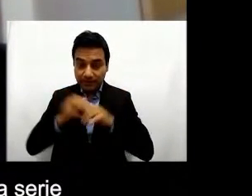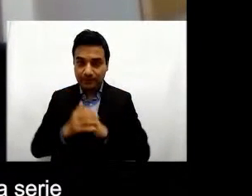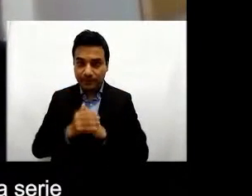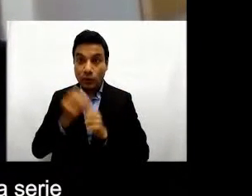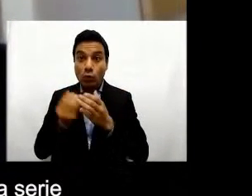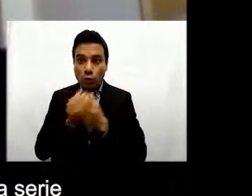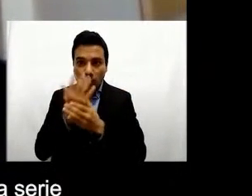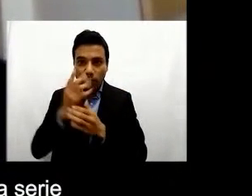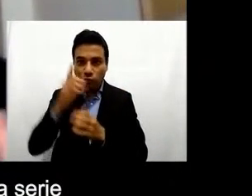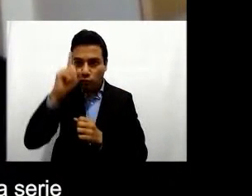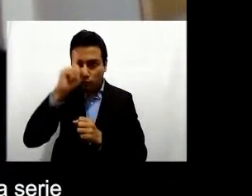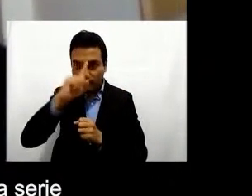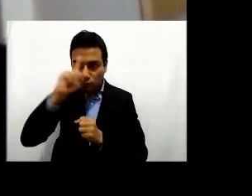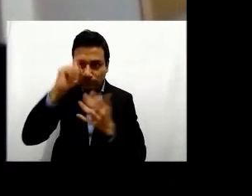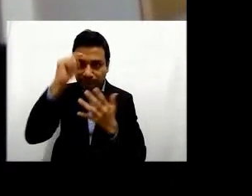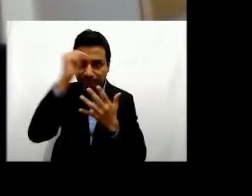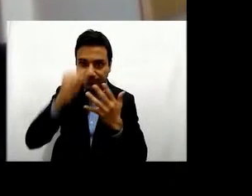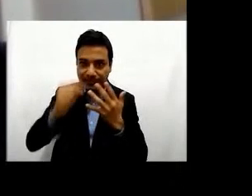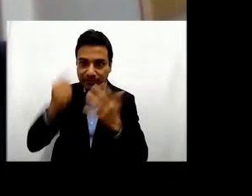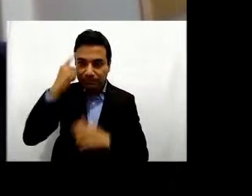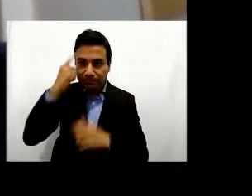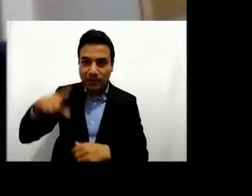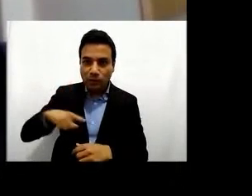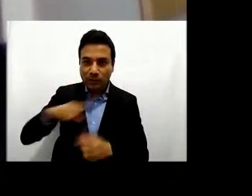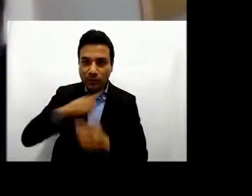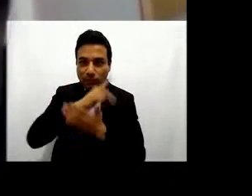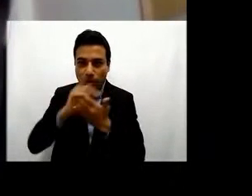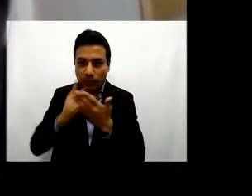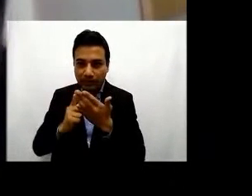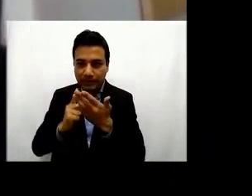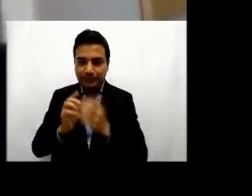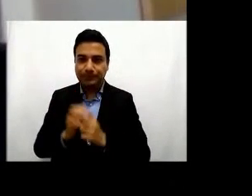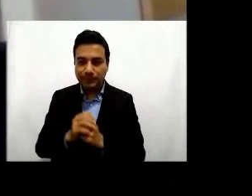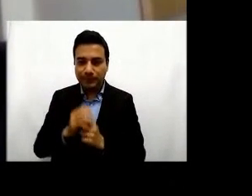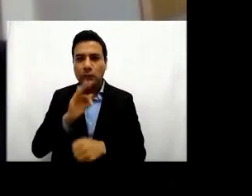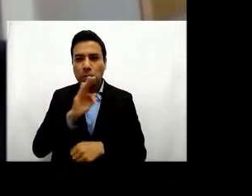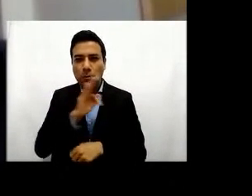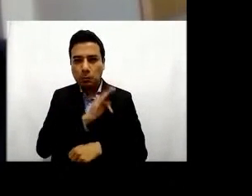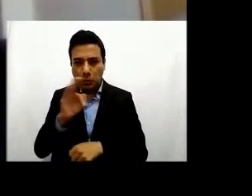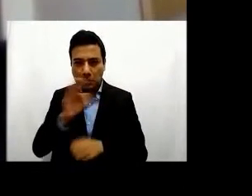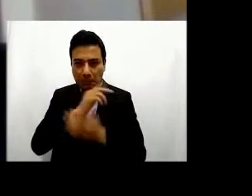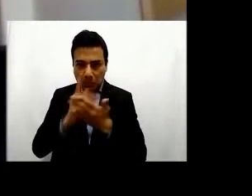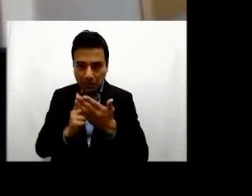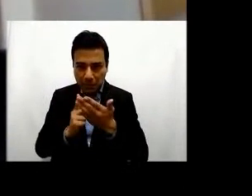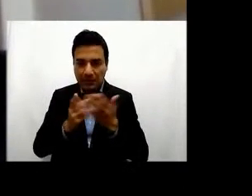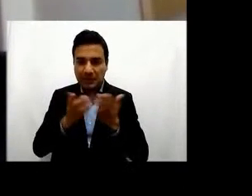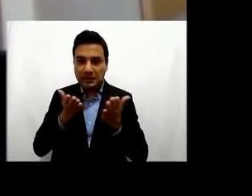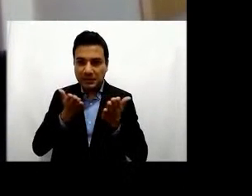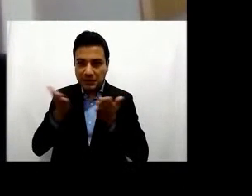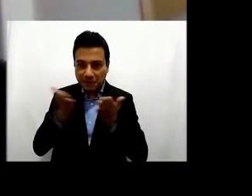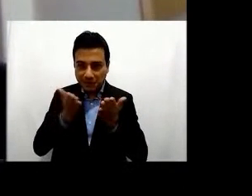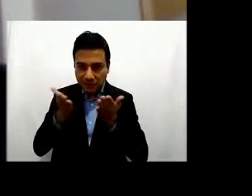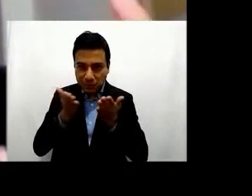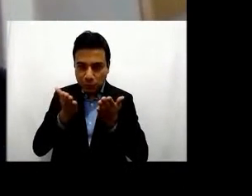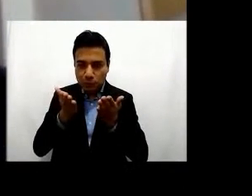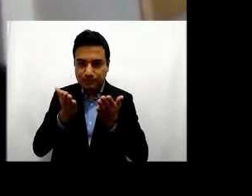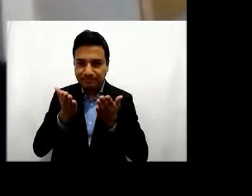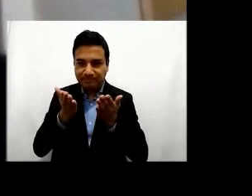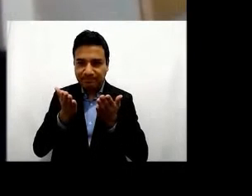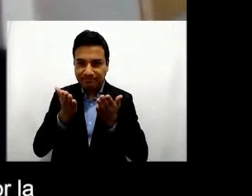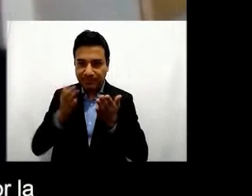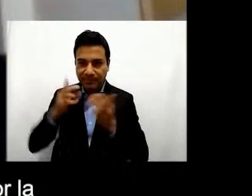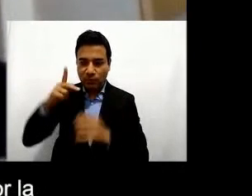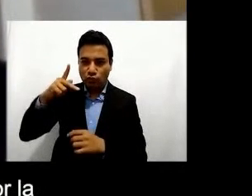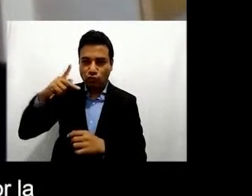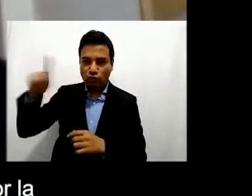política pública que puedan enriquecer los programas, los servicios y las acciones desarrolladas por el